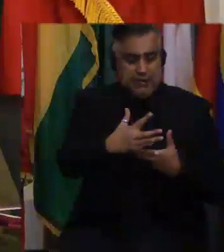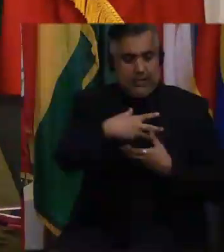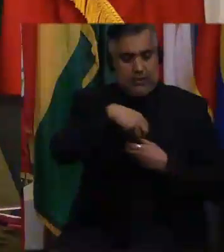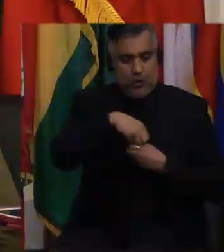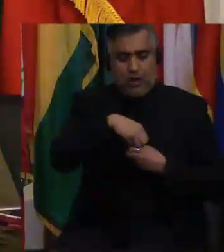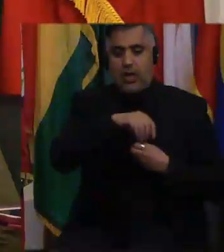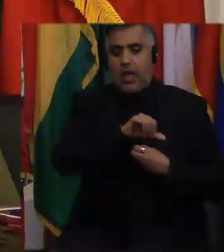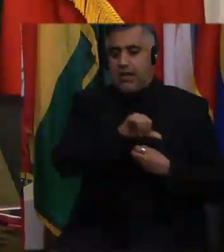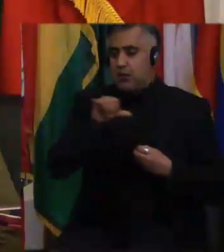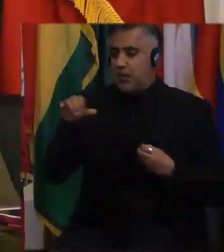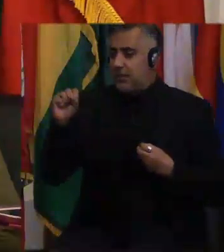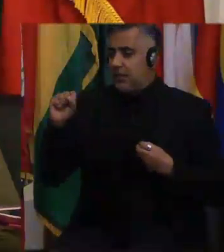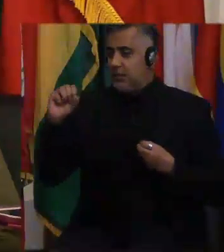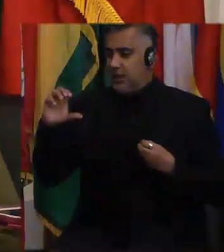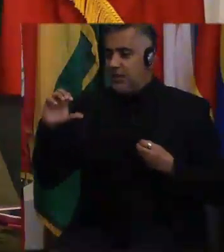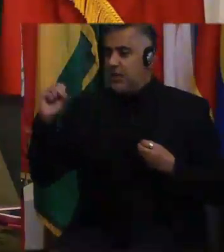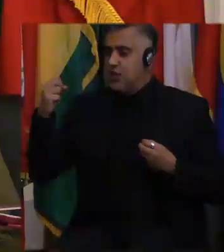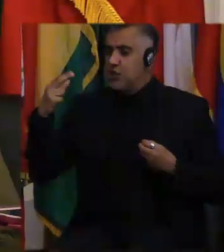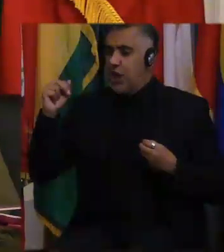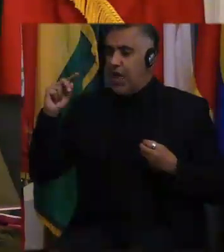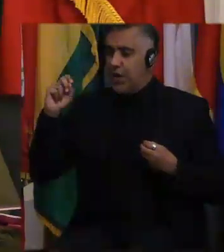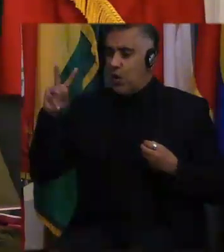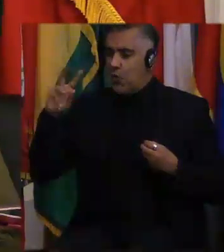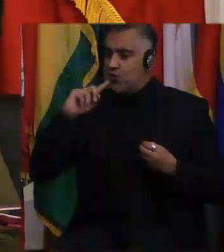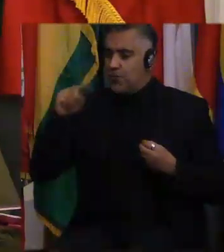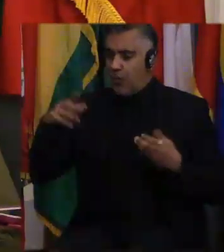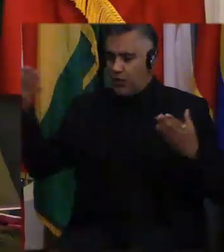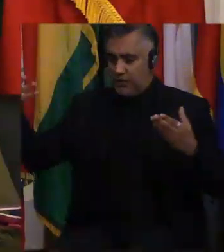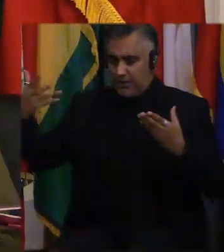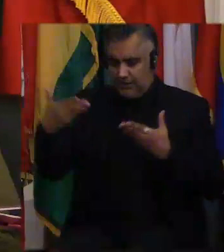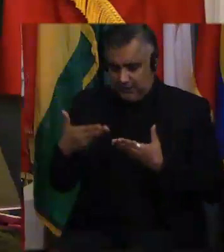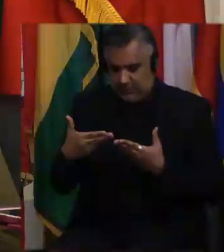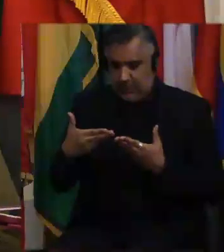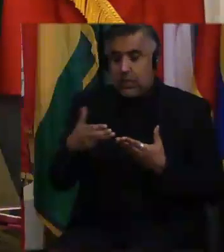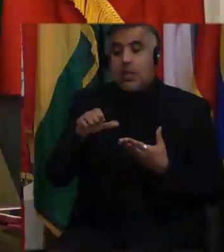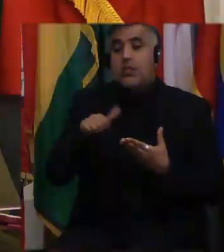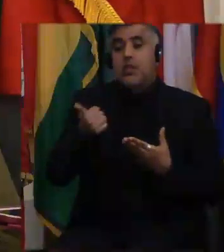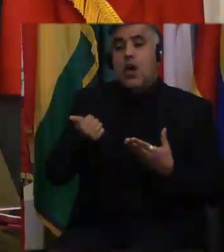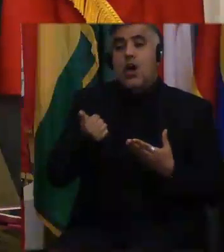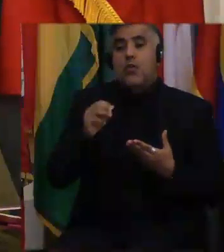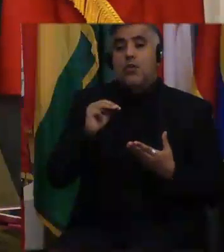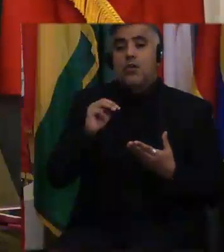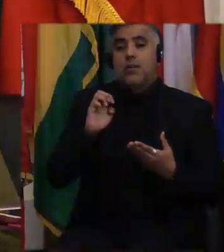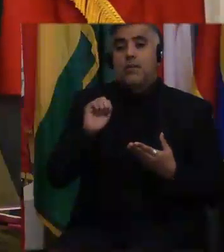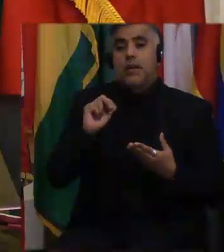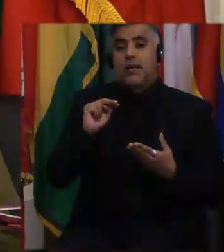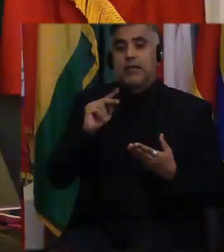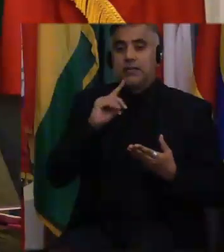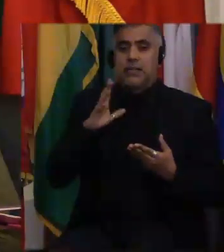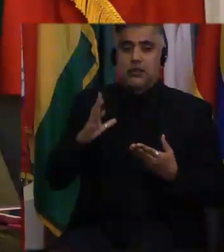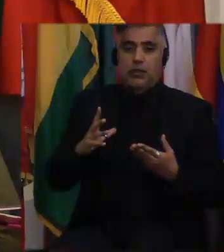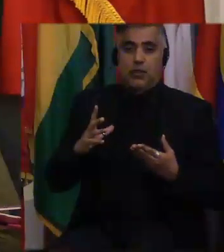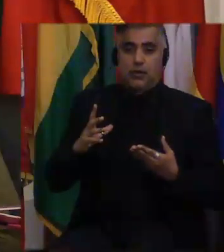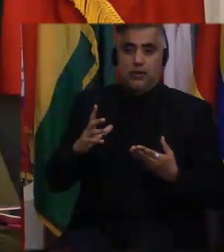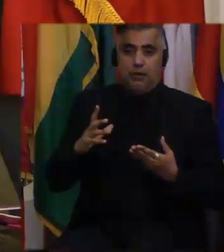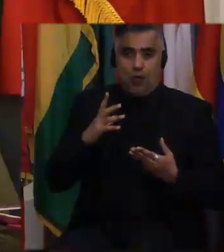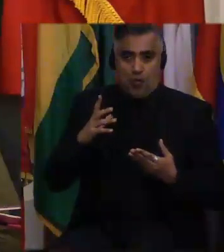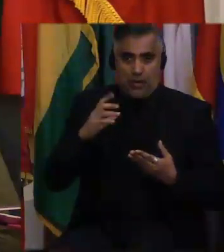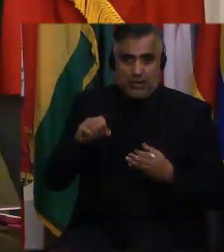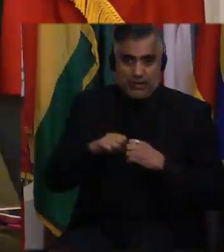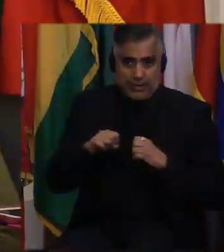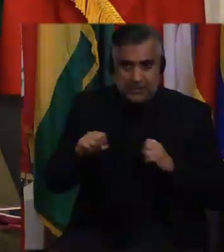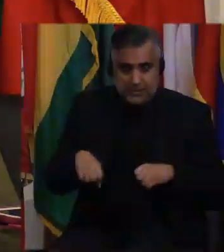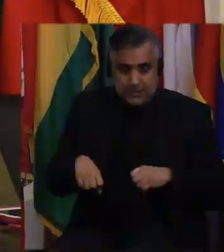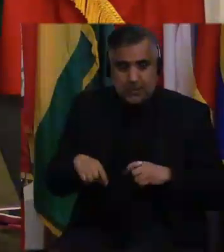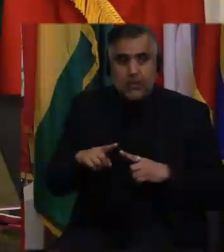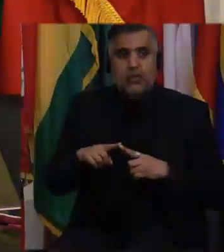la siguiente forma, que también es parte formal del mecanismo, es que en las reuniones de expertas,